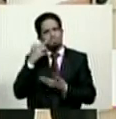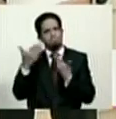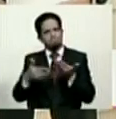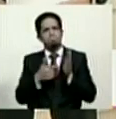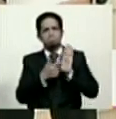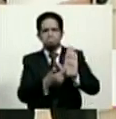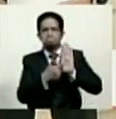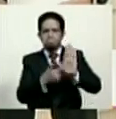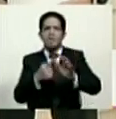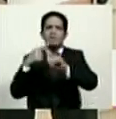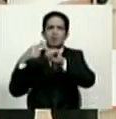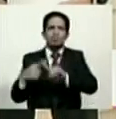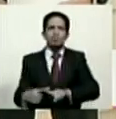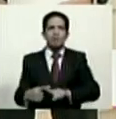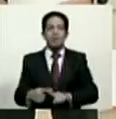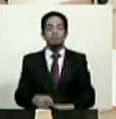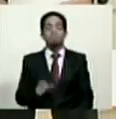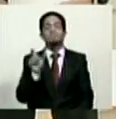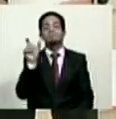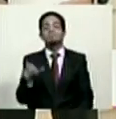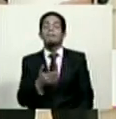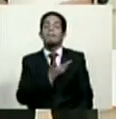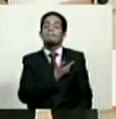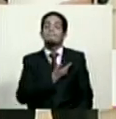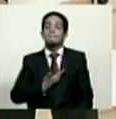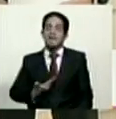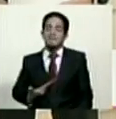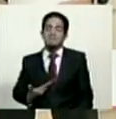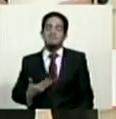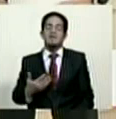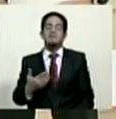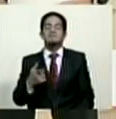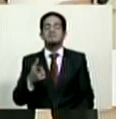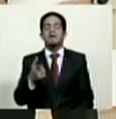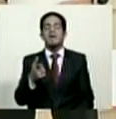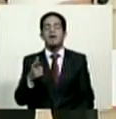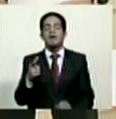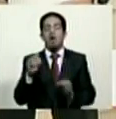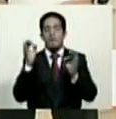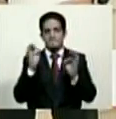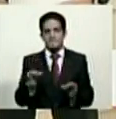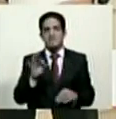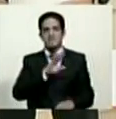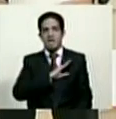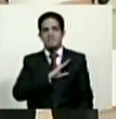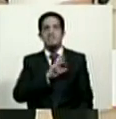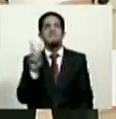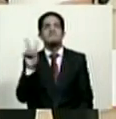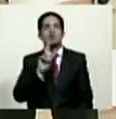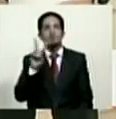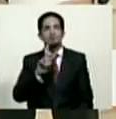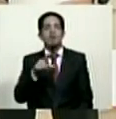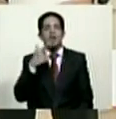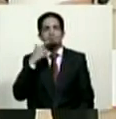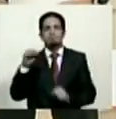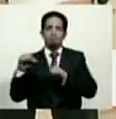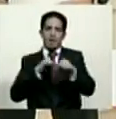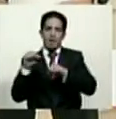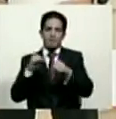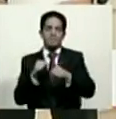presidente constitucional de Venezuela actuando y derrotando el golpe de Estado en Venezuela, que desde ya les